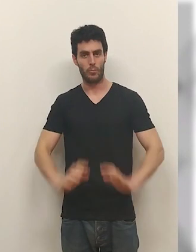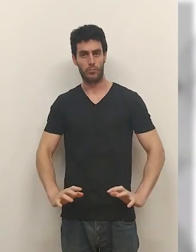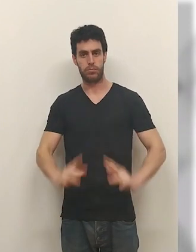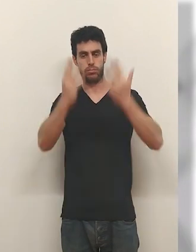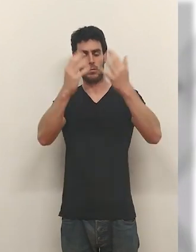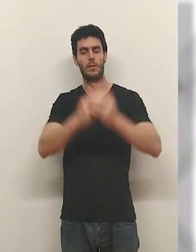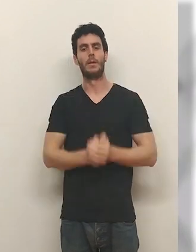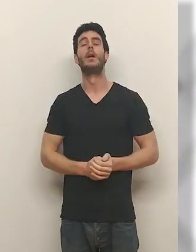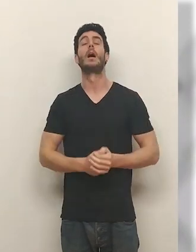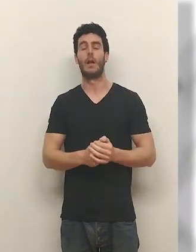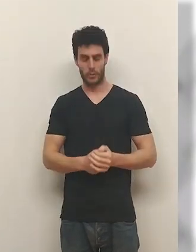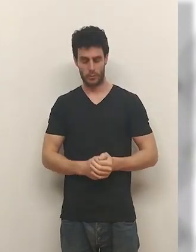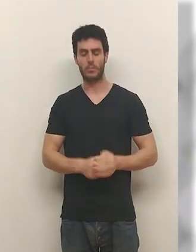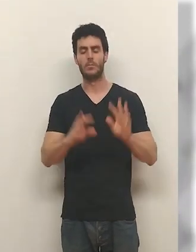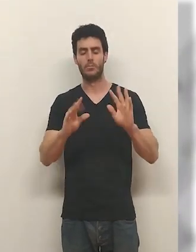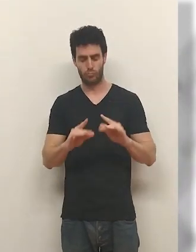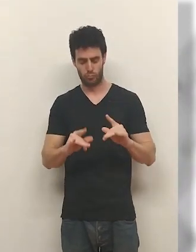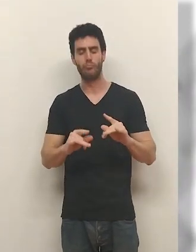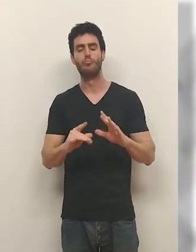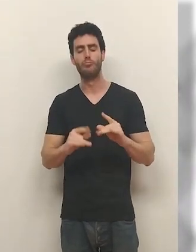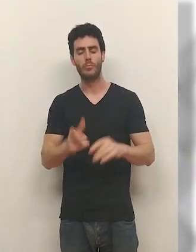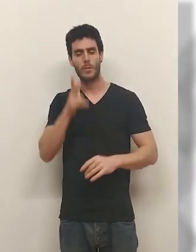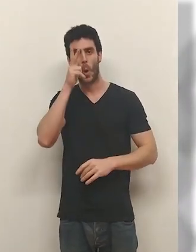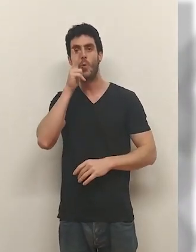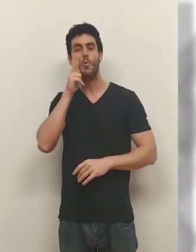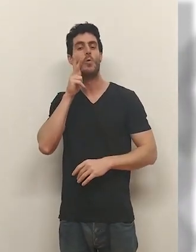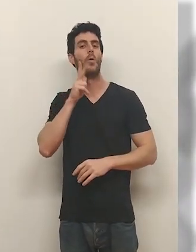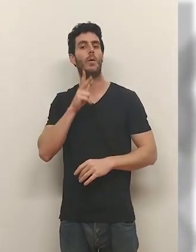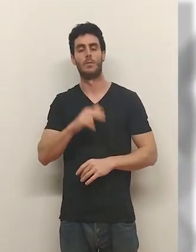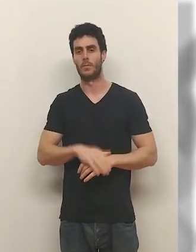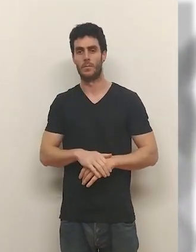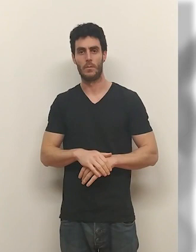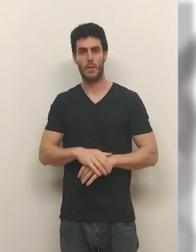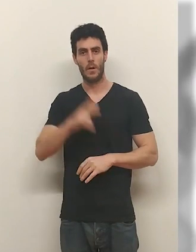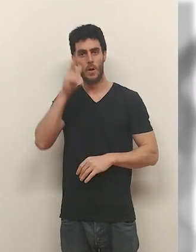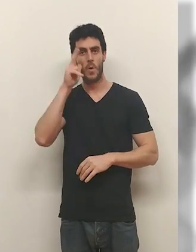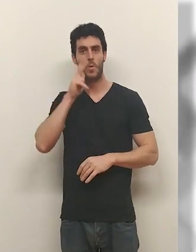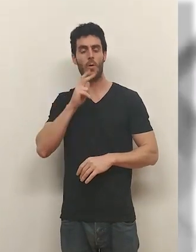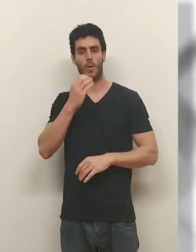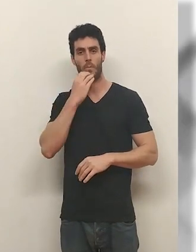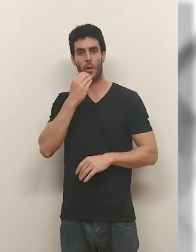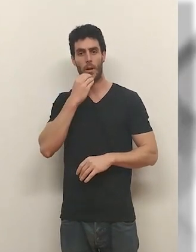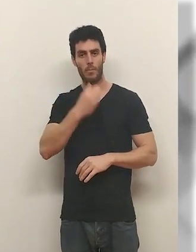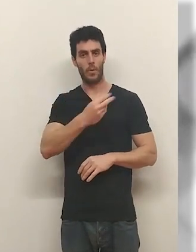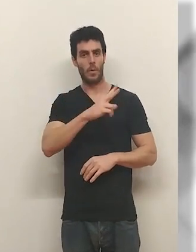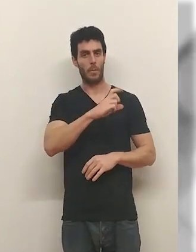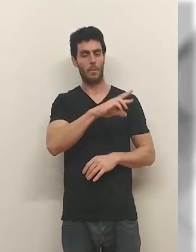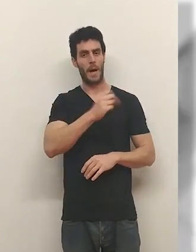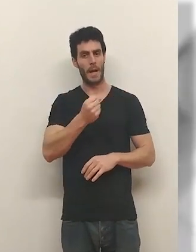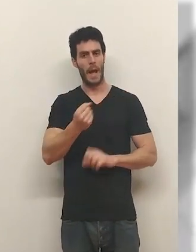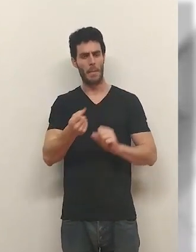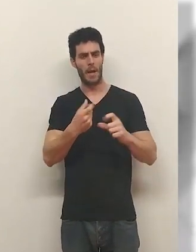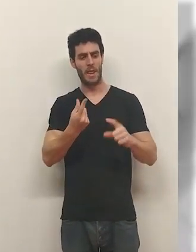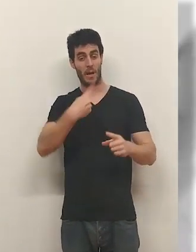Domingo. Sí, por supuesto, la verdad que es un privilegio el que, por ejemplo, el otro día en Barea parecíamos que éramos